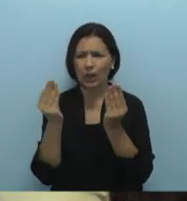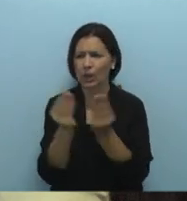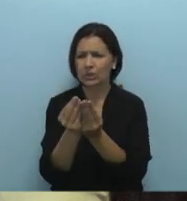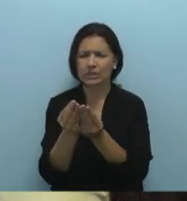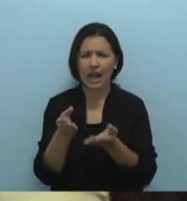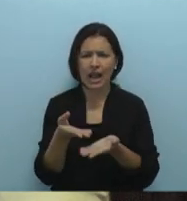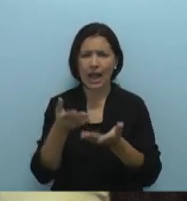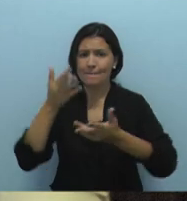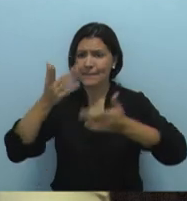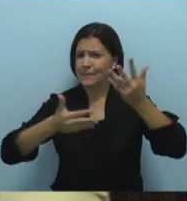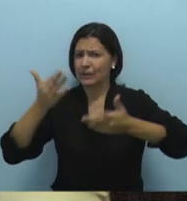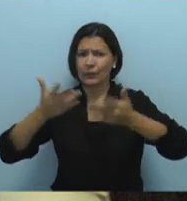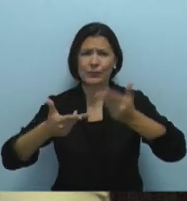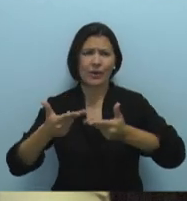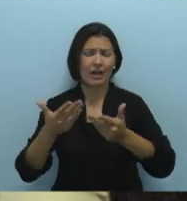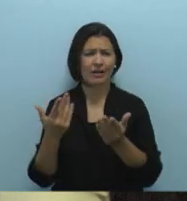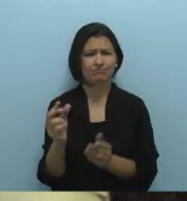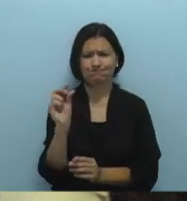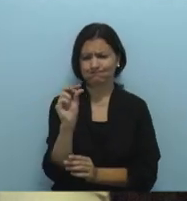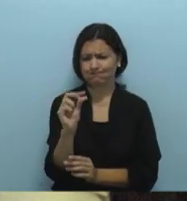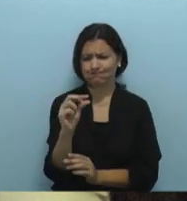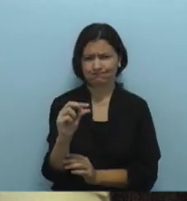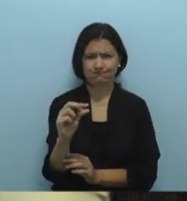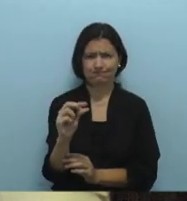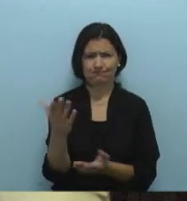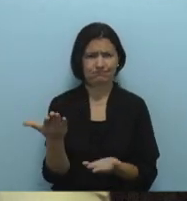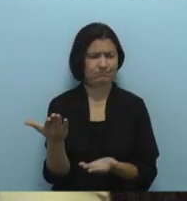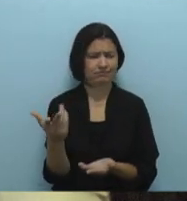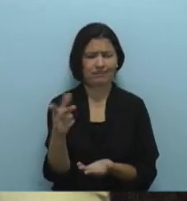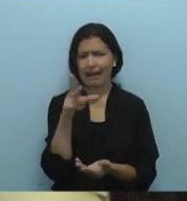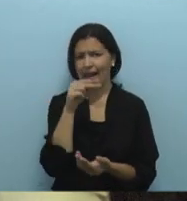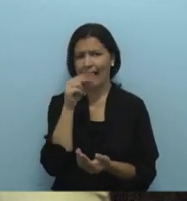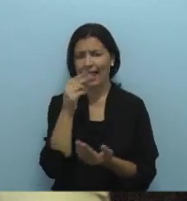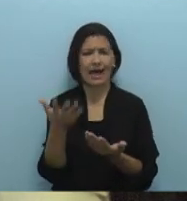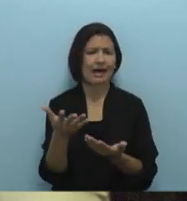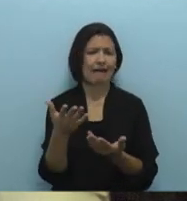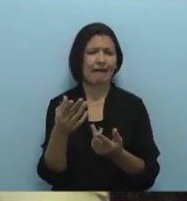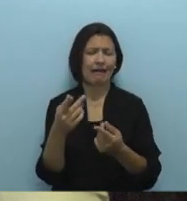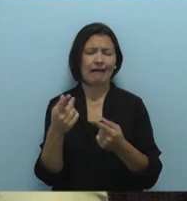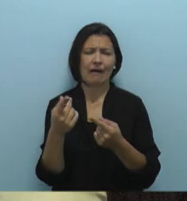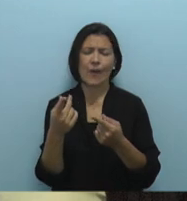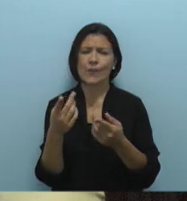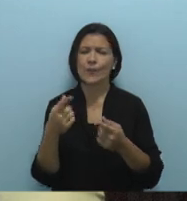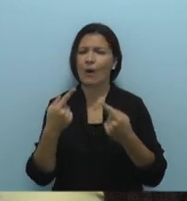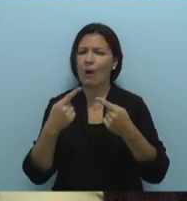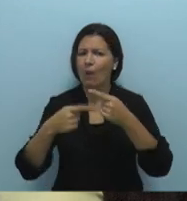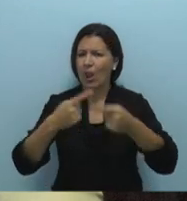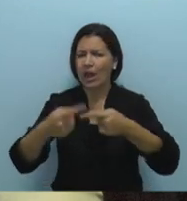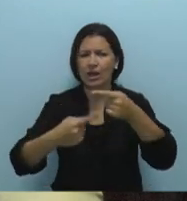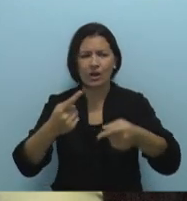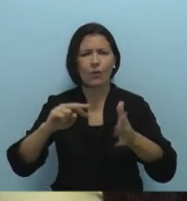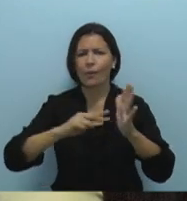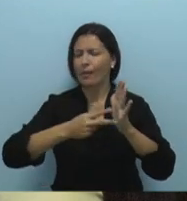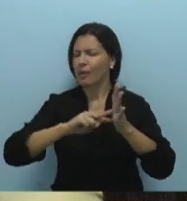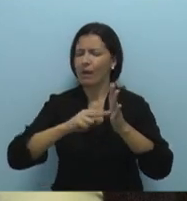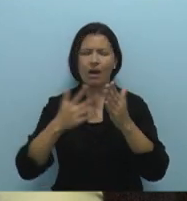como a nivel nacional, lo único que va a garantizar es que se reproduzca la depredación de la única casa cósmica